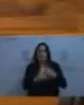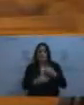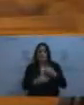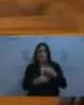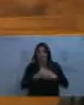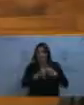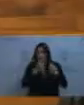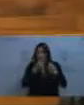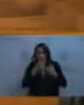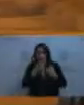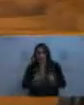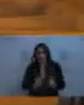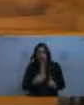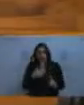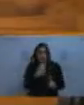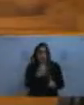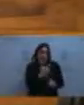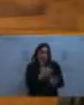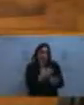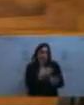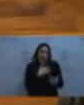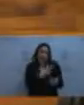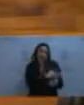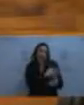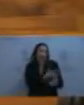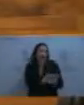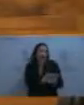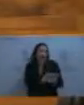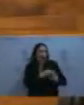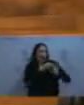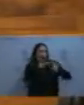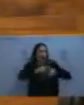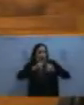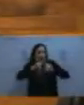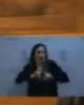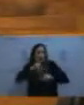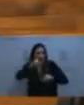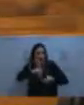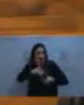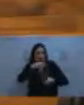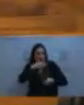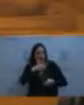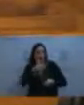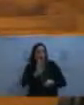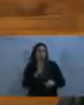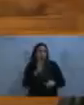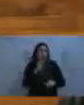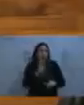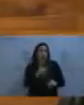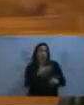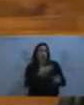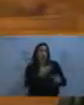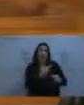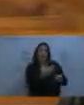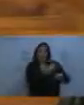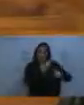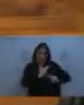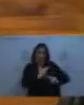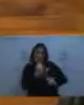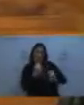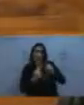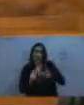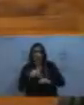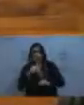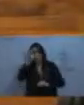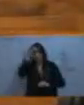¿no? Y le insto a repasar hasta la fecha no solo intervenciones que ha habido en este pleno, sino incluso contestaciones que hemos recibido. Es decir, yo estoy harto